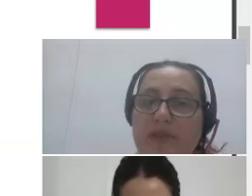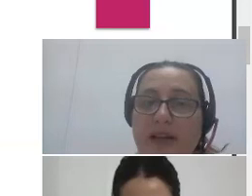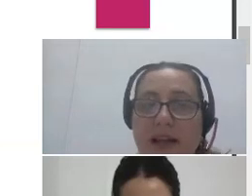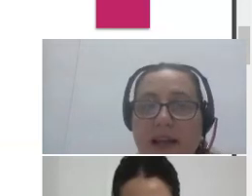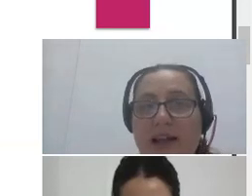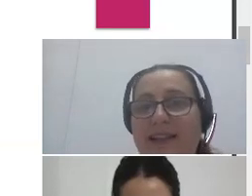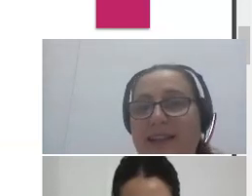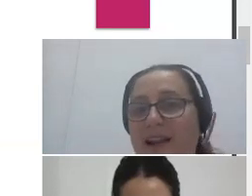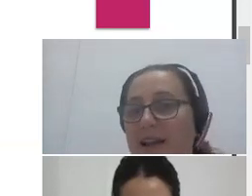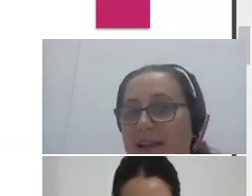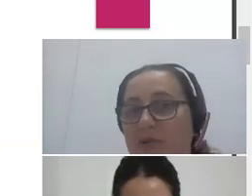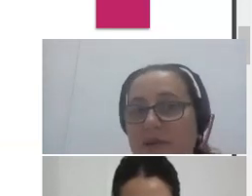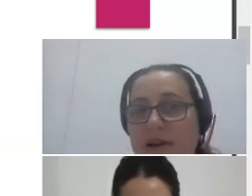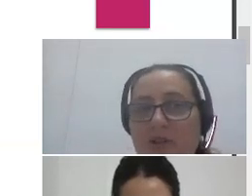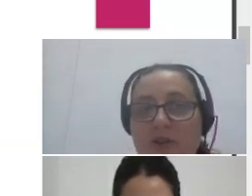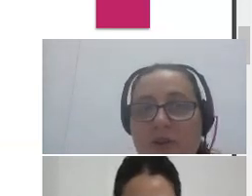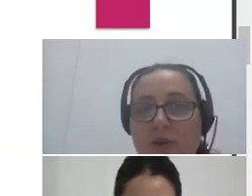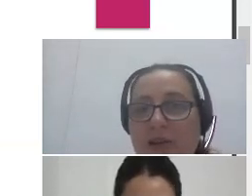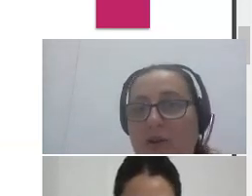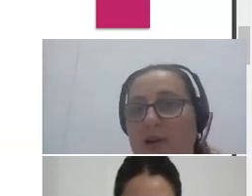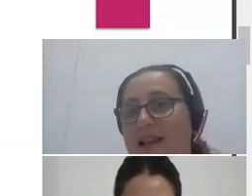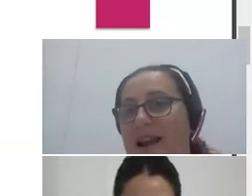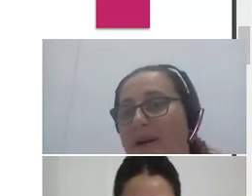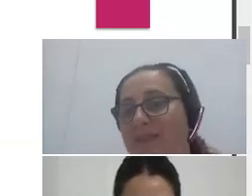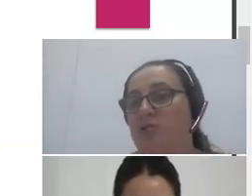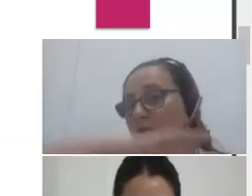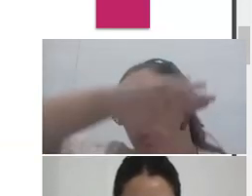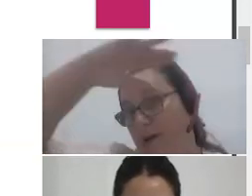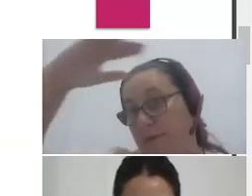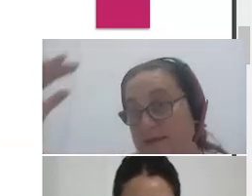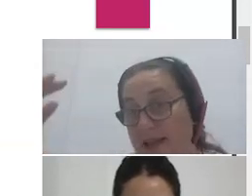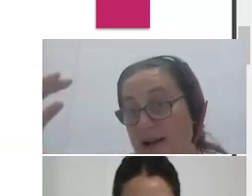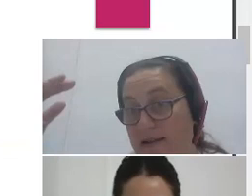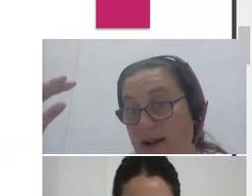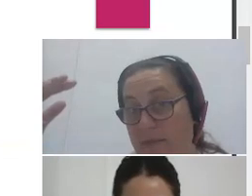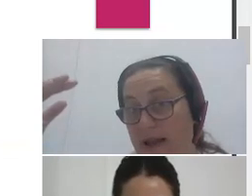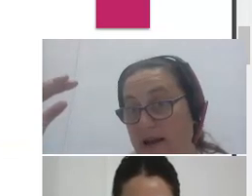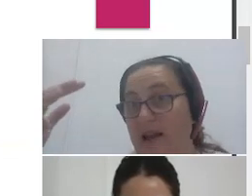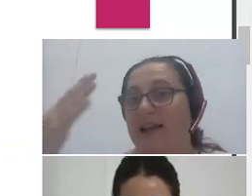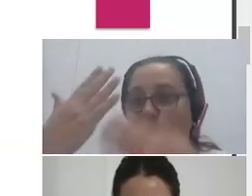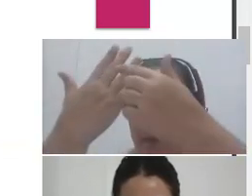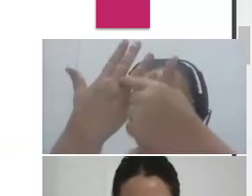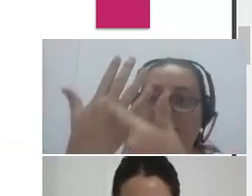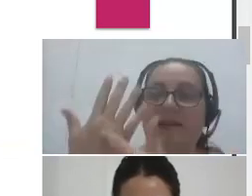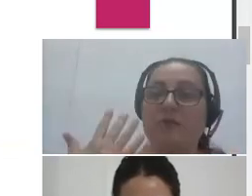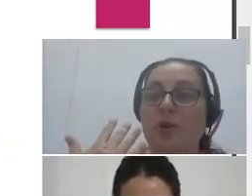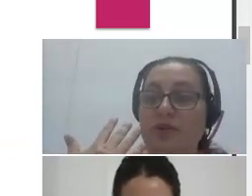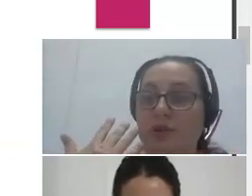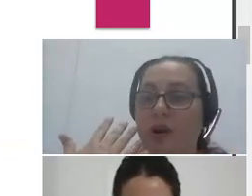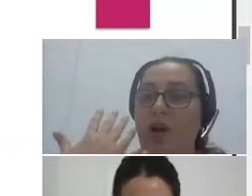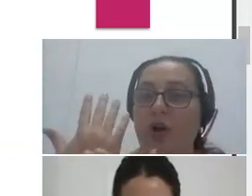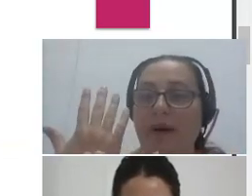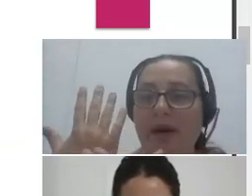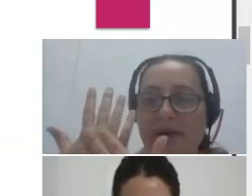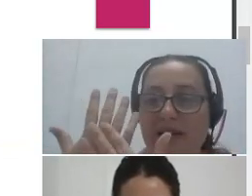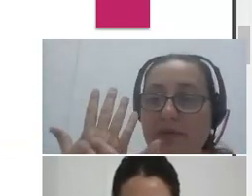como vemos acá, de lo que estamos hablando todo esto es la parte superficial de la piel, que depende de su